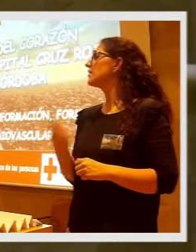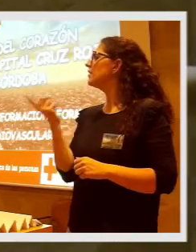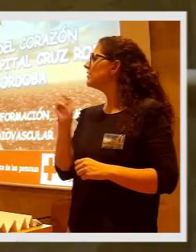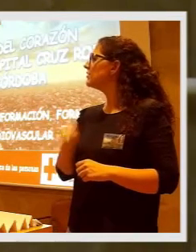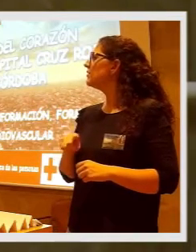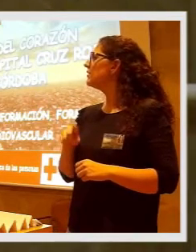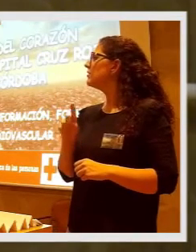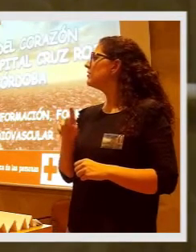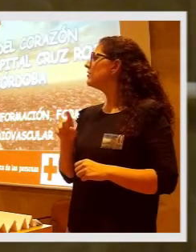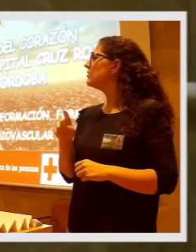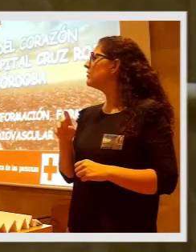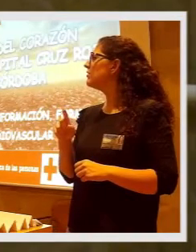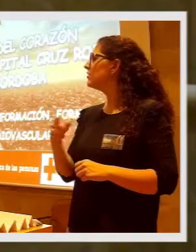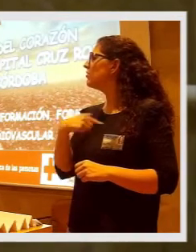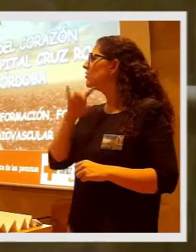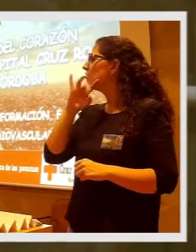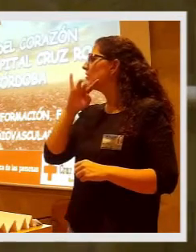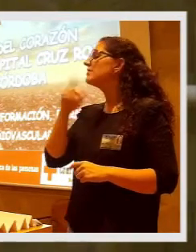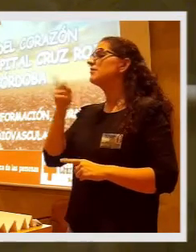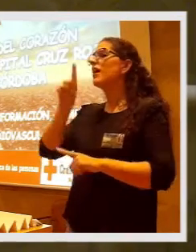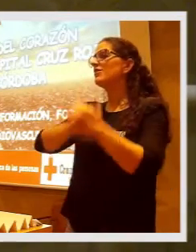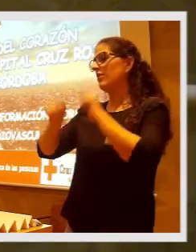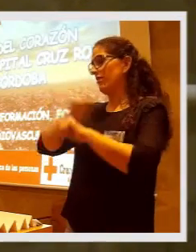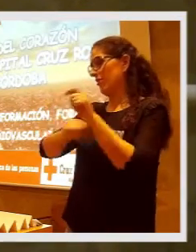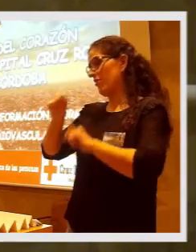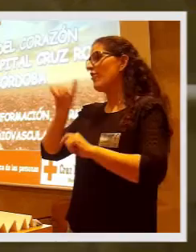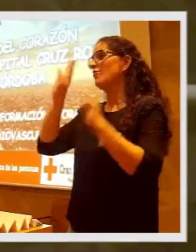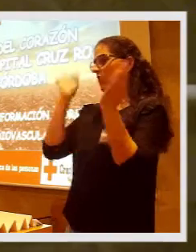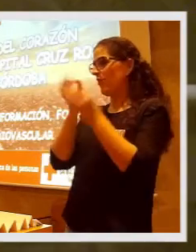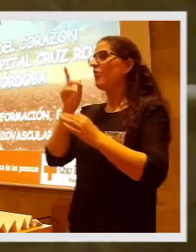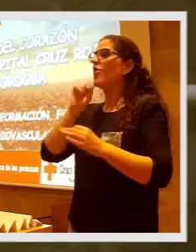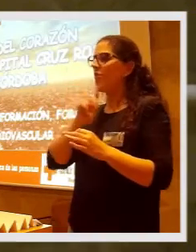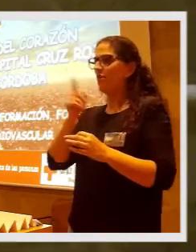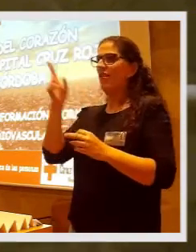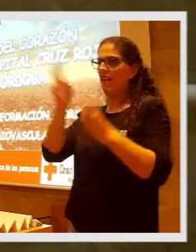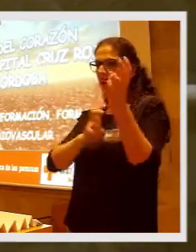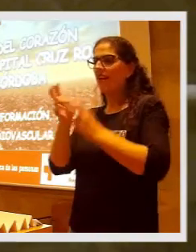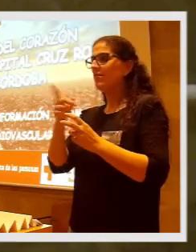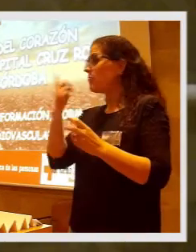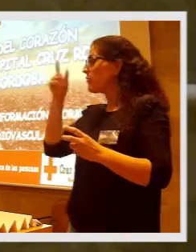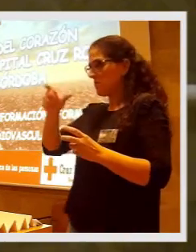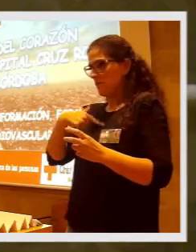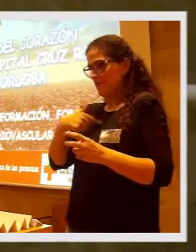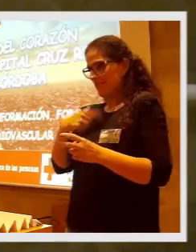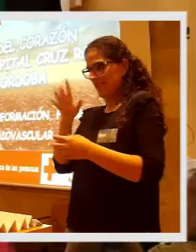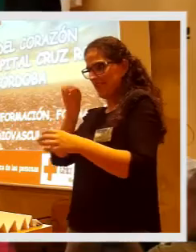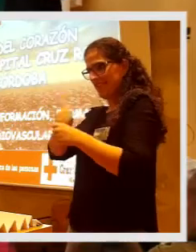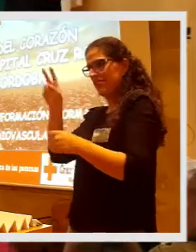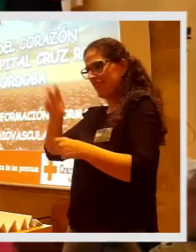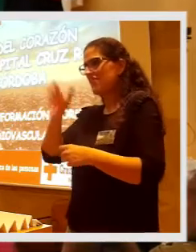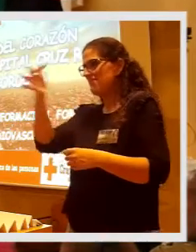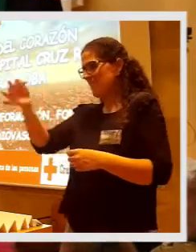grato contar también con la presencia de la Asociación de Sordos de Córdoba. Hay una paciente mía aquí